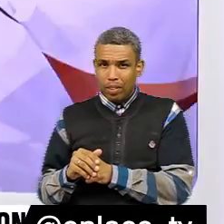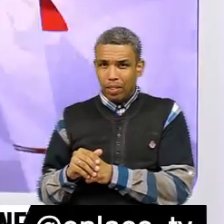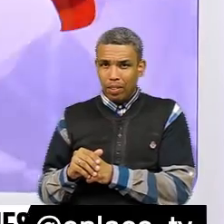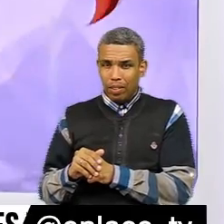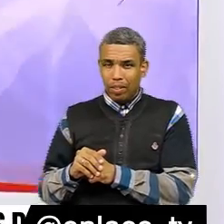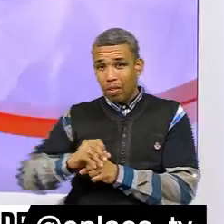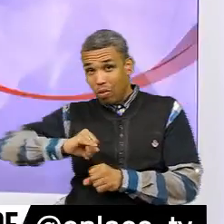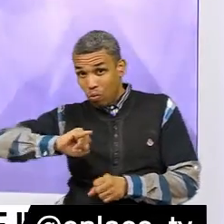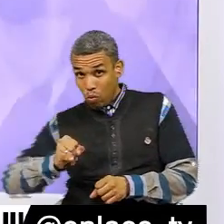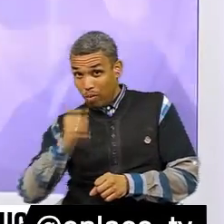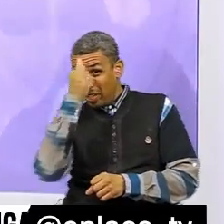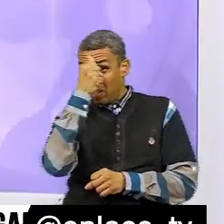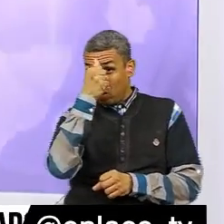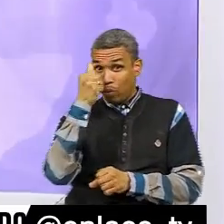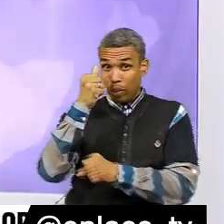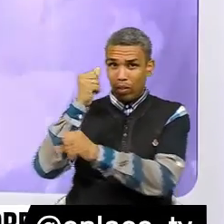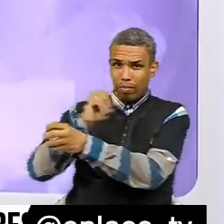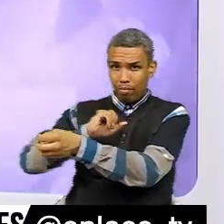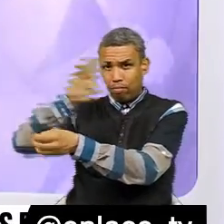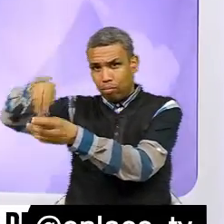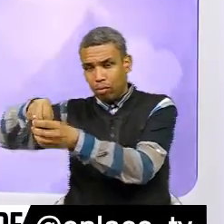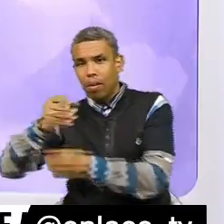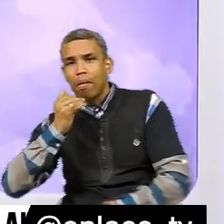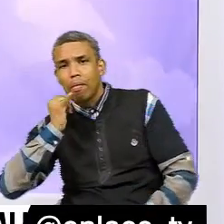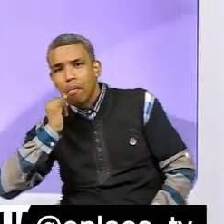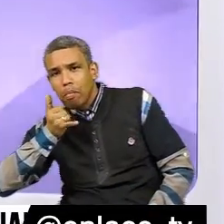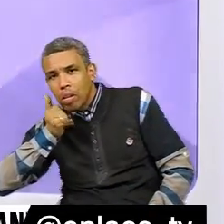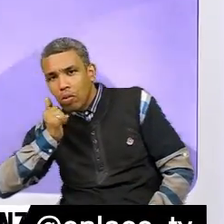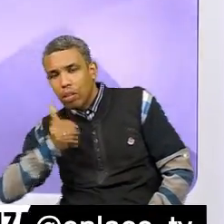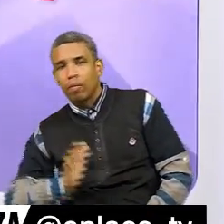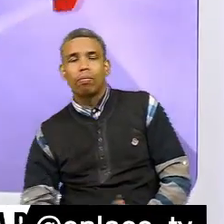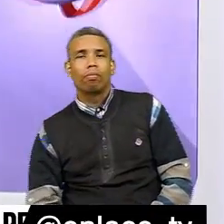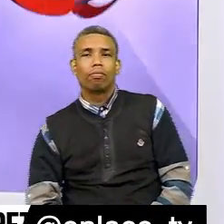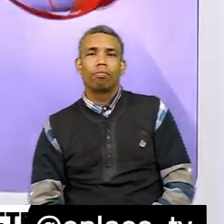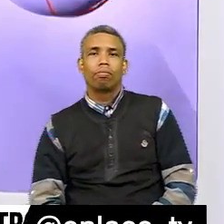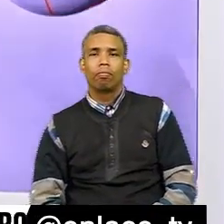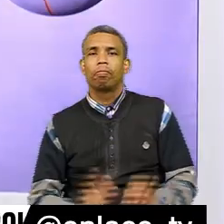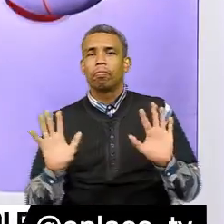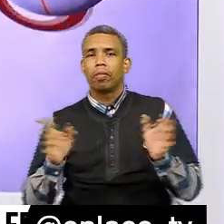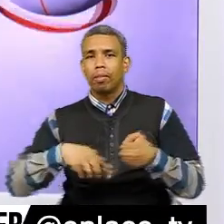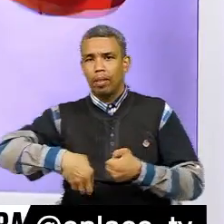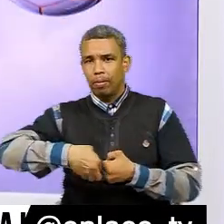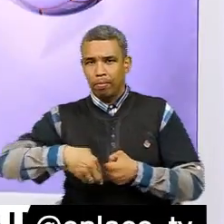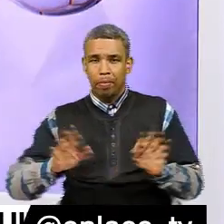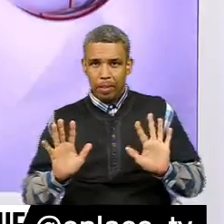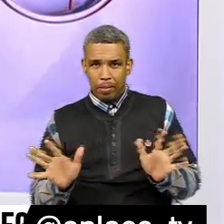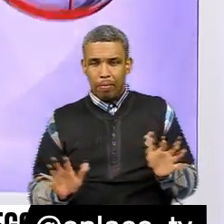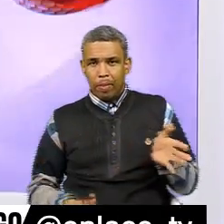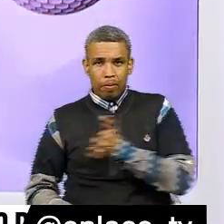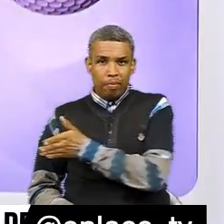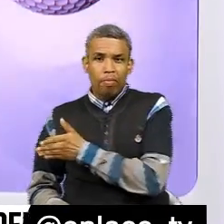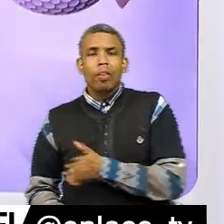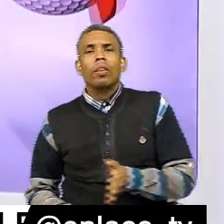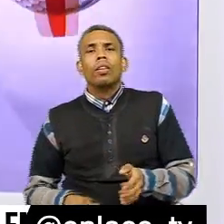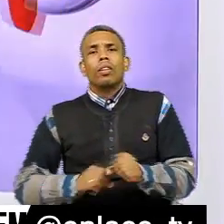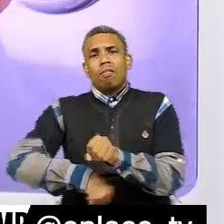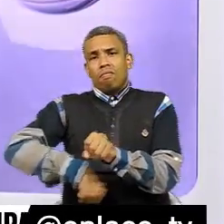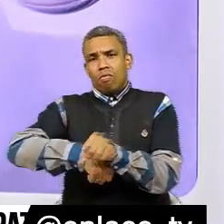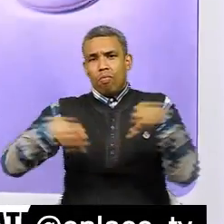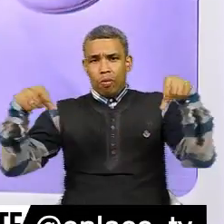del fin de semana, Alianza Petrolera Millonarios o Millonarios Alianza Petrolera. Dejamos el tema de Alianza Petrolera a un lado y hablemos de microfútbol,